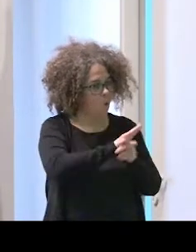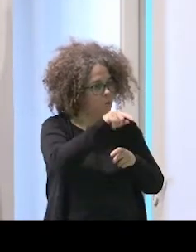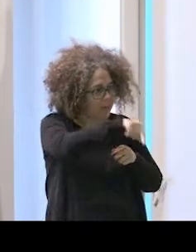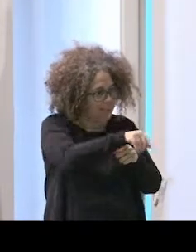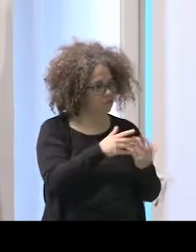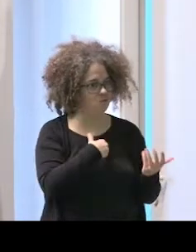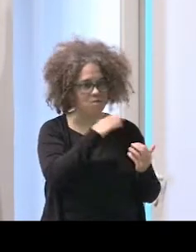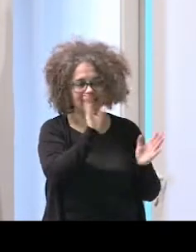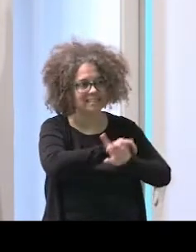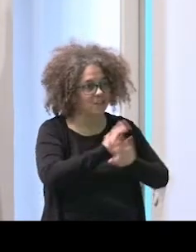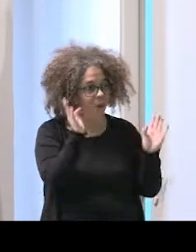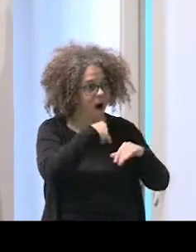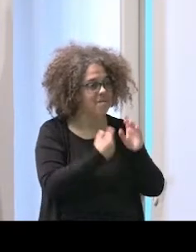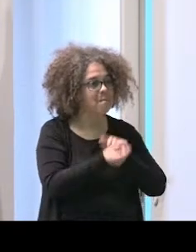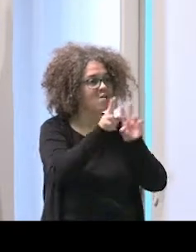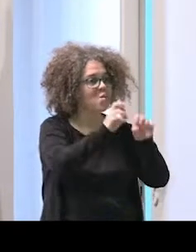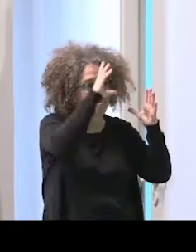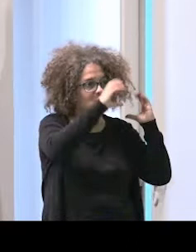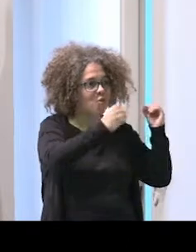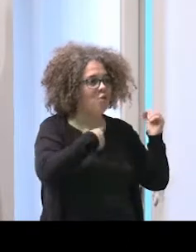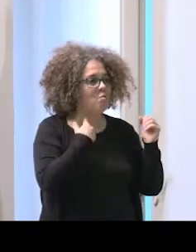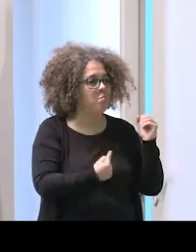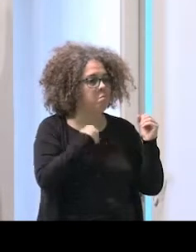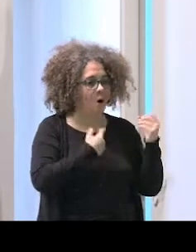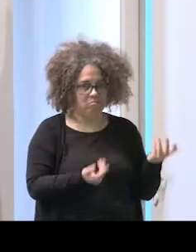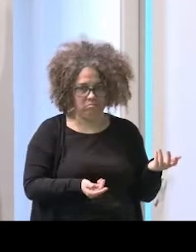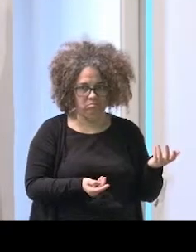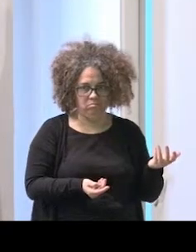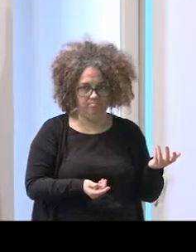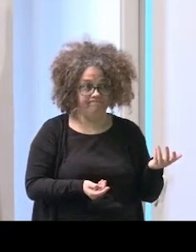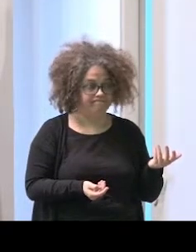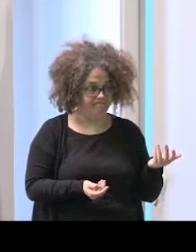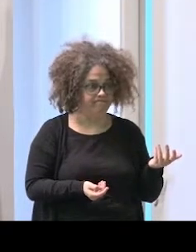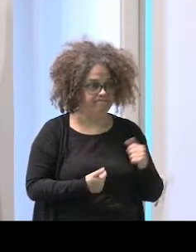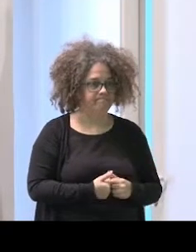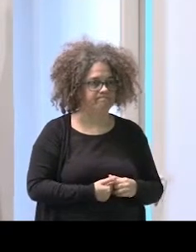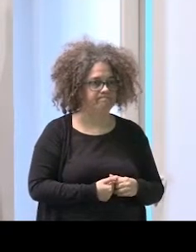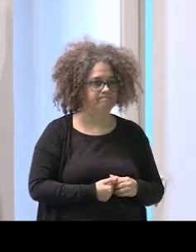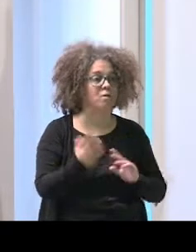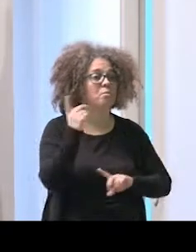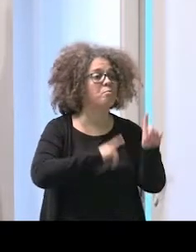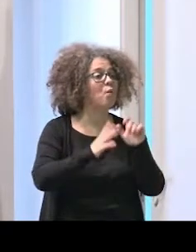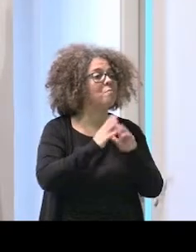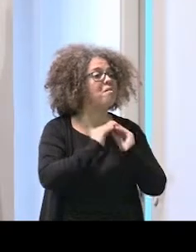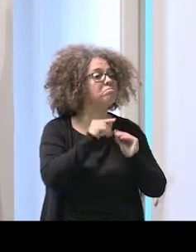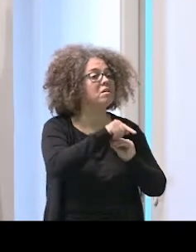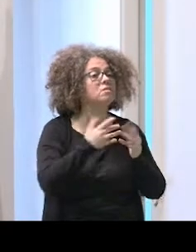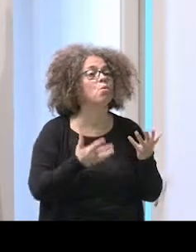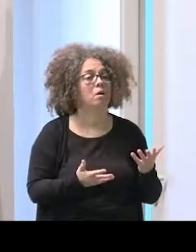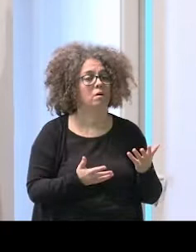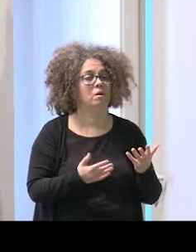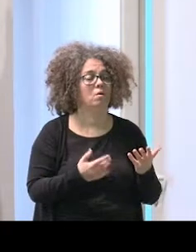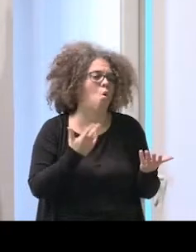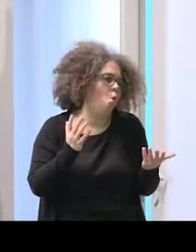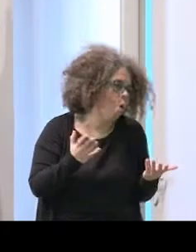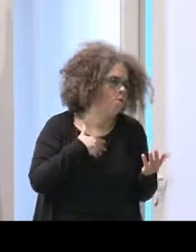hueco diagnóstico que tenemos y que tenemos que meternos en ello, ¿vale? El problema de hacer esto, o los que